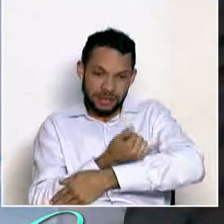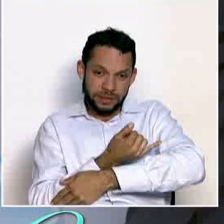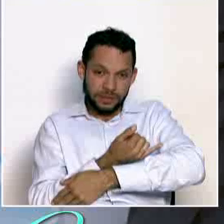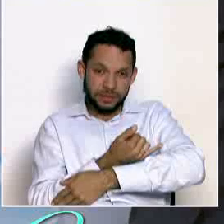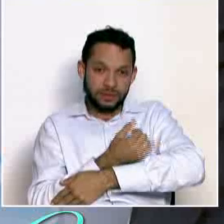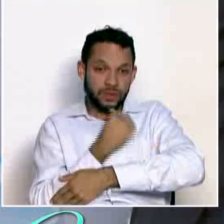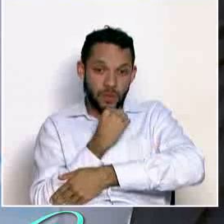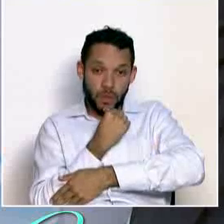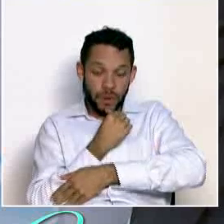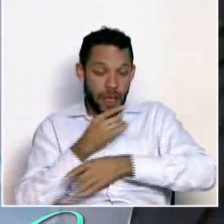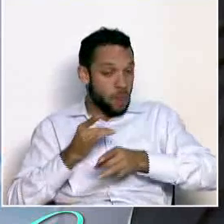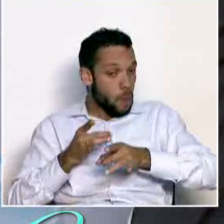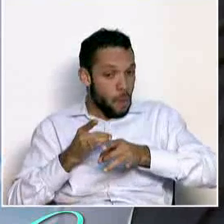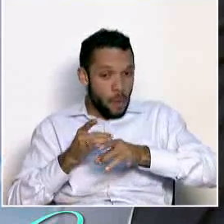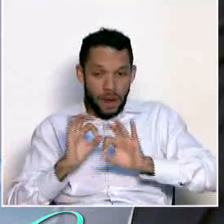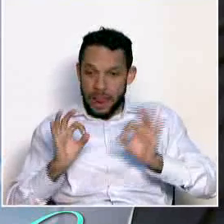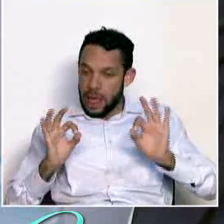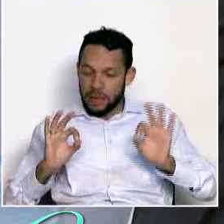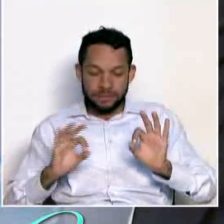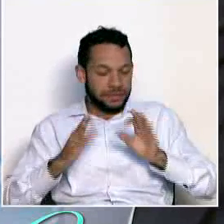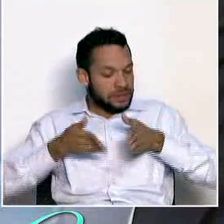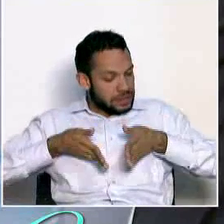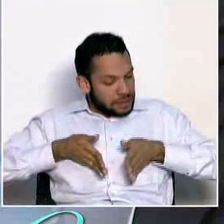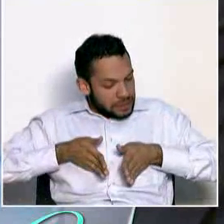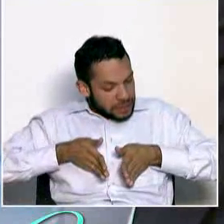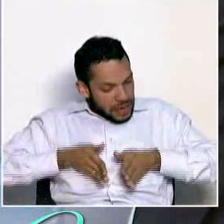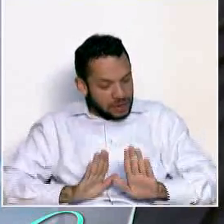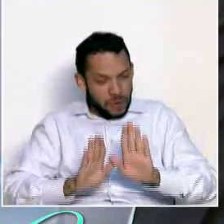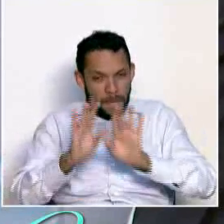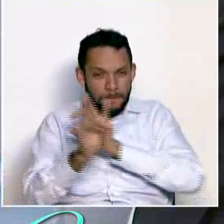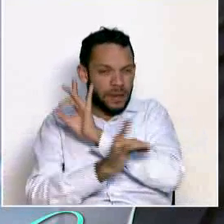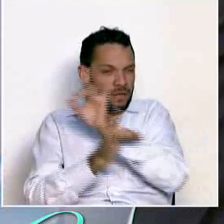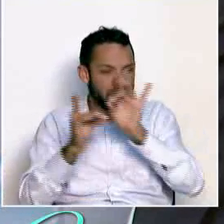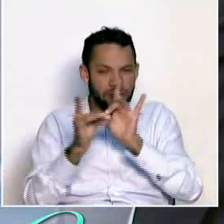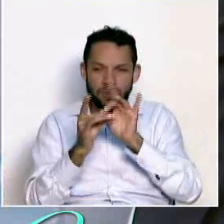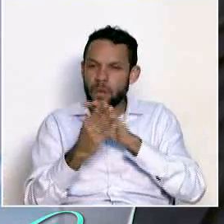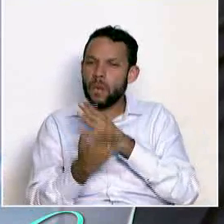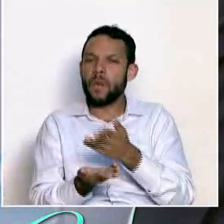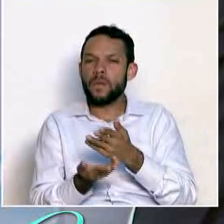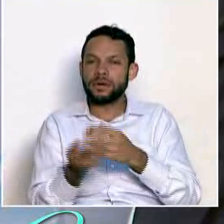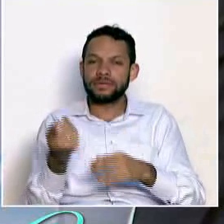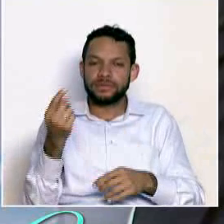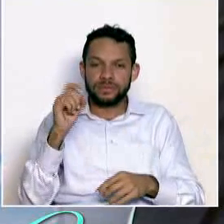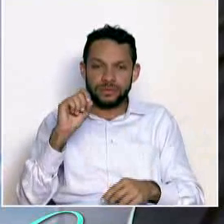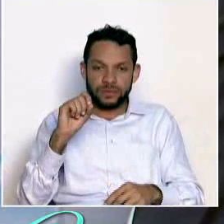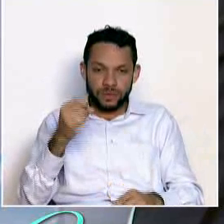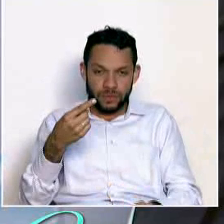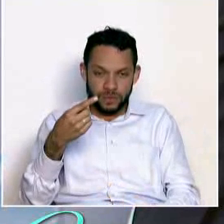sin sufrimiento. Vas a recordarlo perfectamente. Uno,